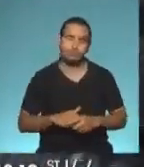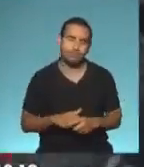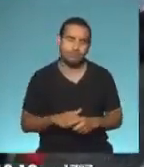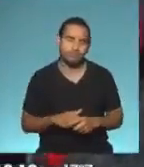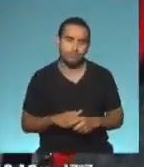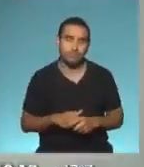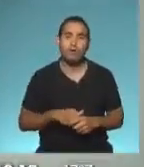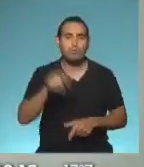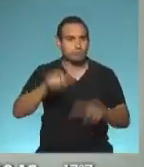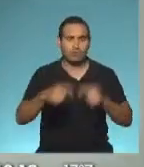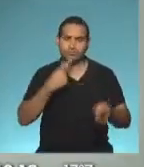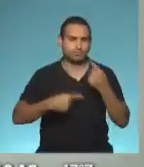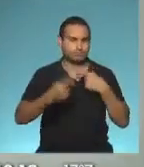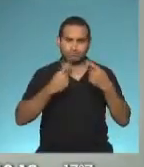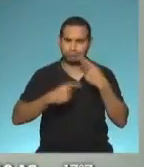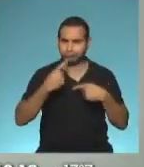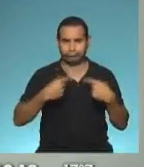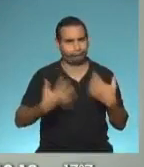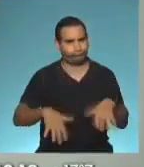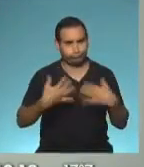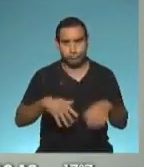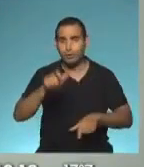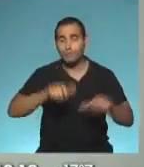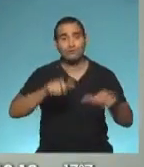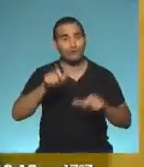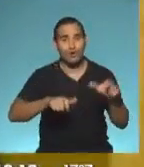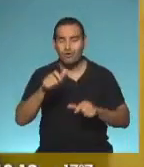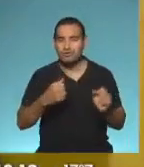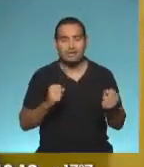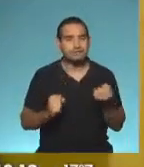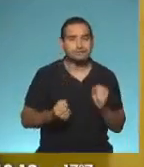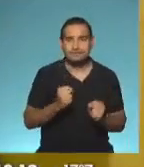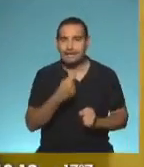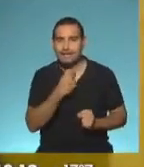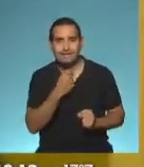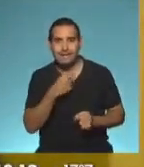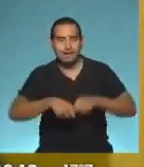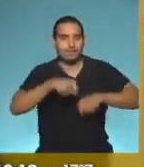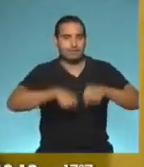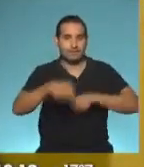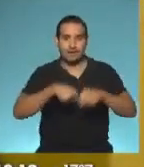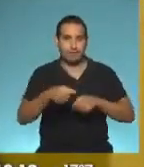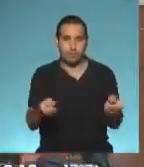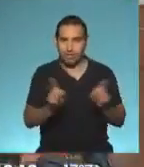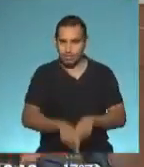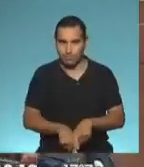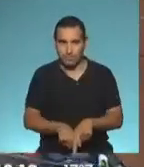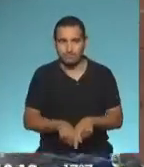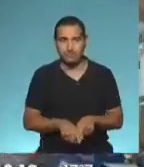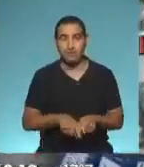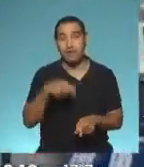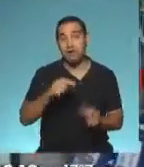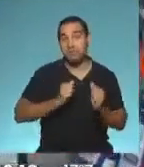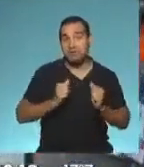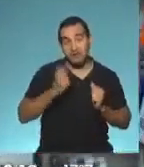muchas consultas muchas consultas muchas consultas la gente estaba ansiosa por querer empezar a moverse en bici y bueno estamos